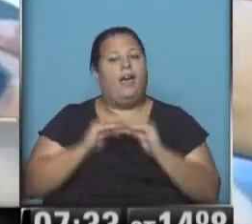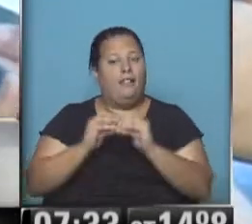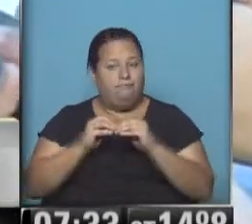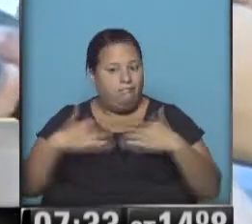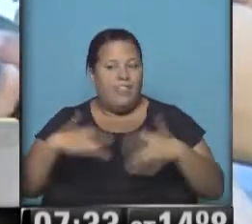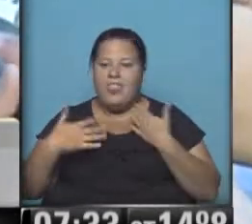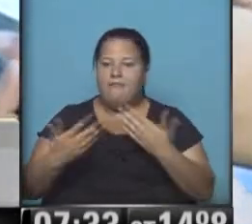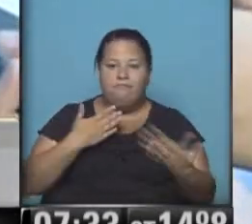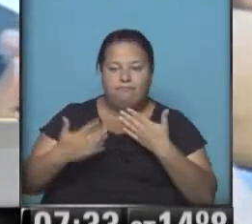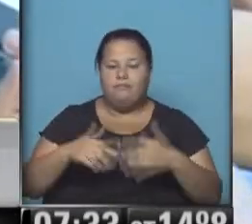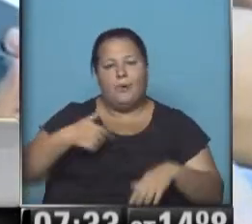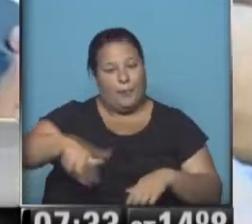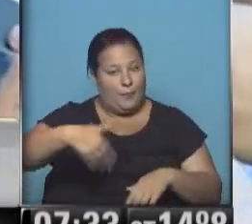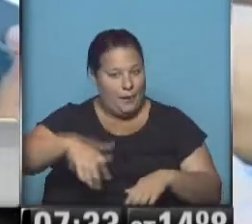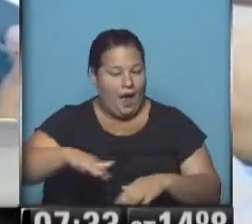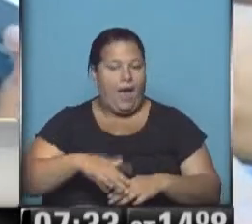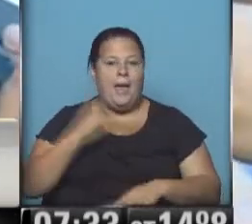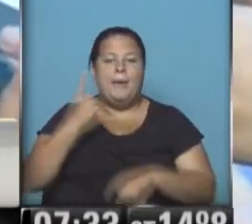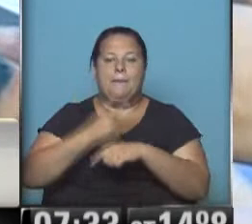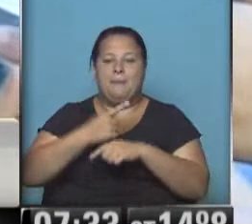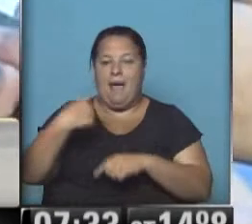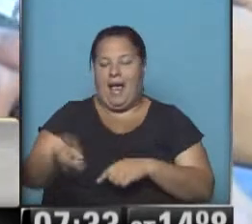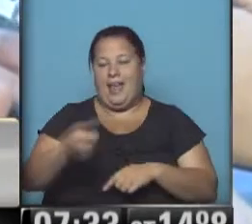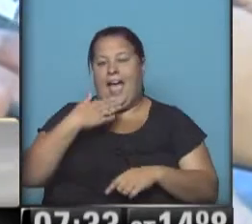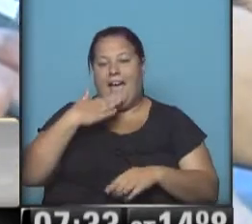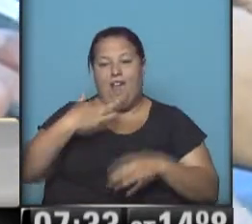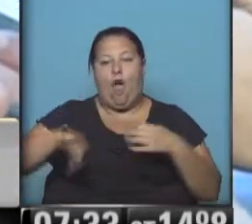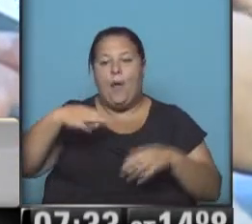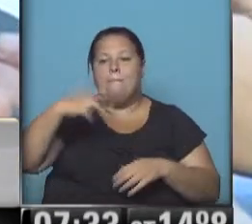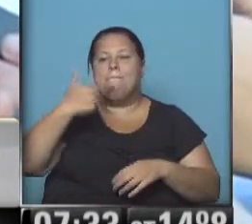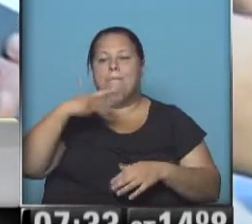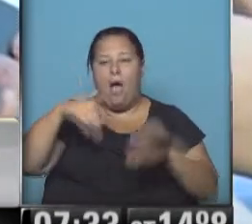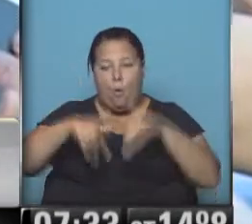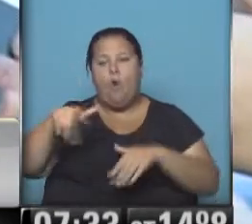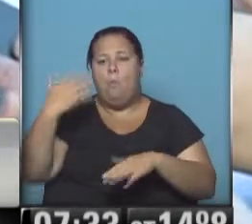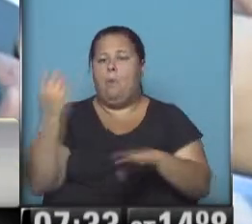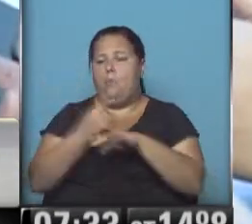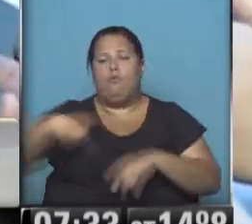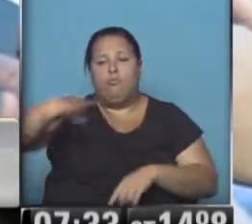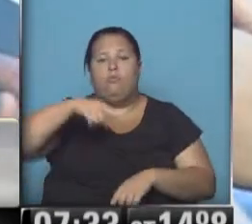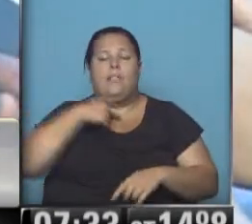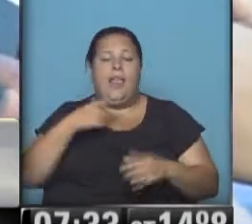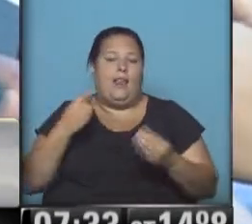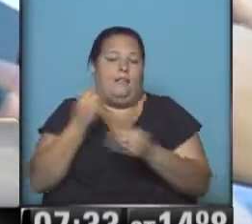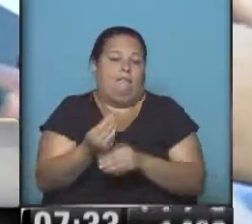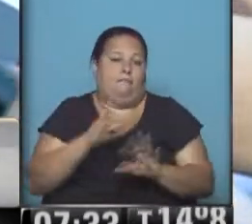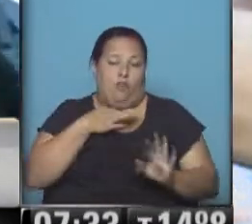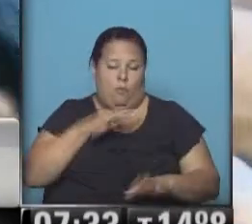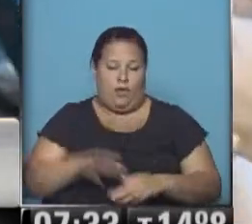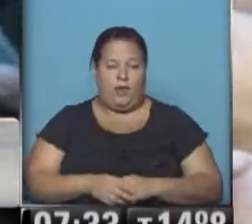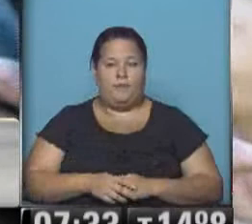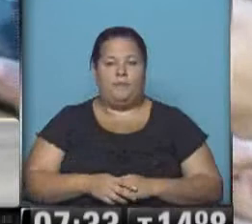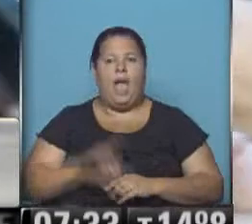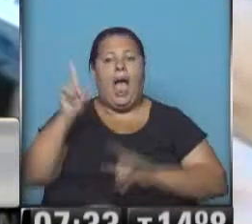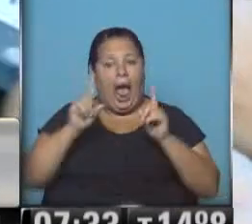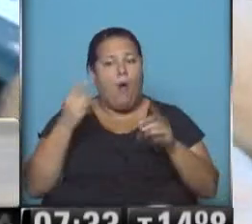que se tiene que dar y que se viene con las primarias abiertas, simultáneas y obligatorias, y ahí tiene derecho de participar todos aquellos que nos sacan el pie del plato, ¿no? Hay muchos